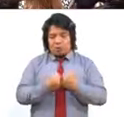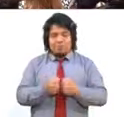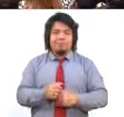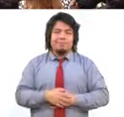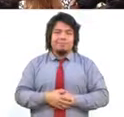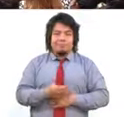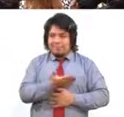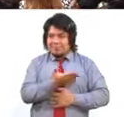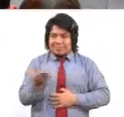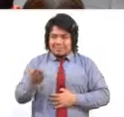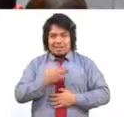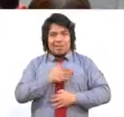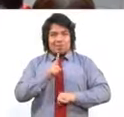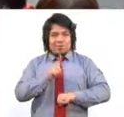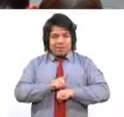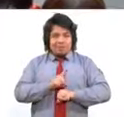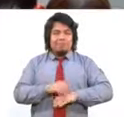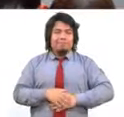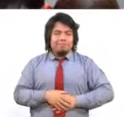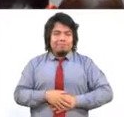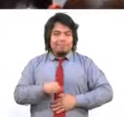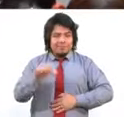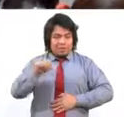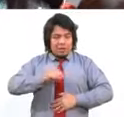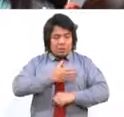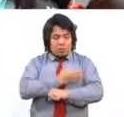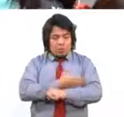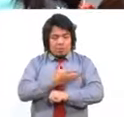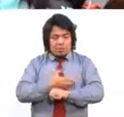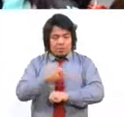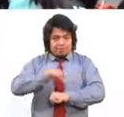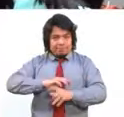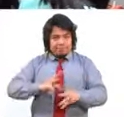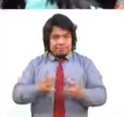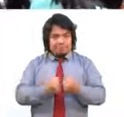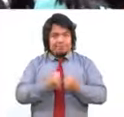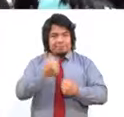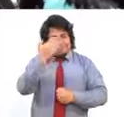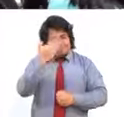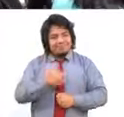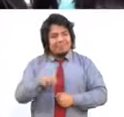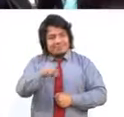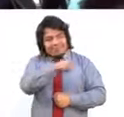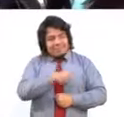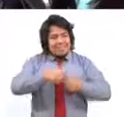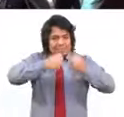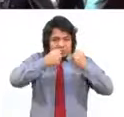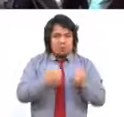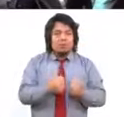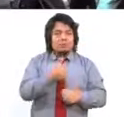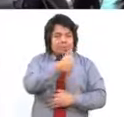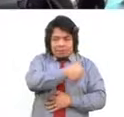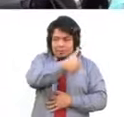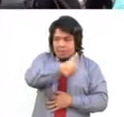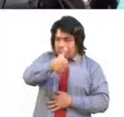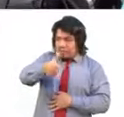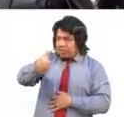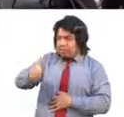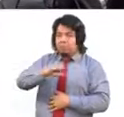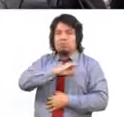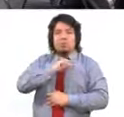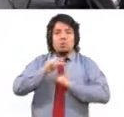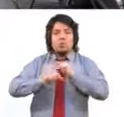Buenos días a todas las personas que hoy nos acompañan, quienes estoy seguro desde sus espacios colaboran en la